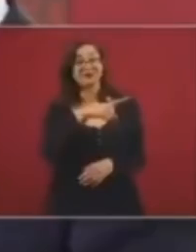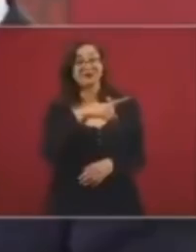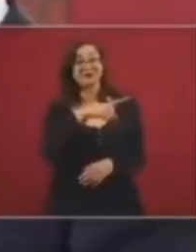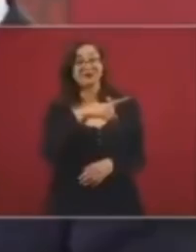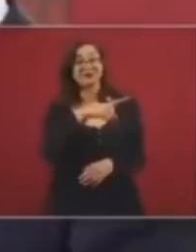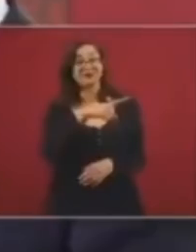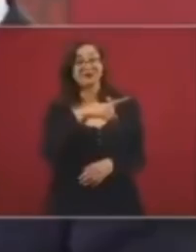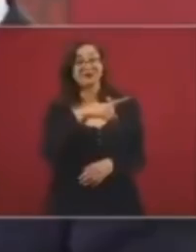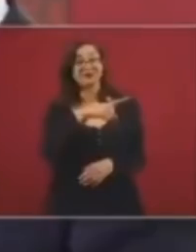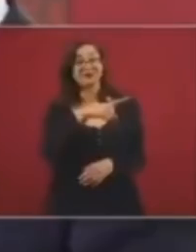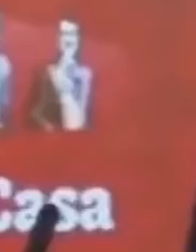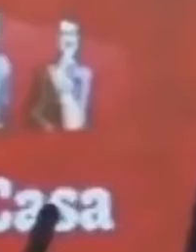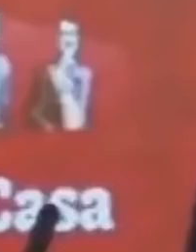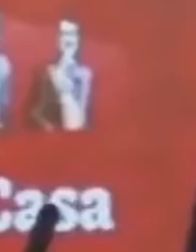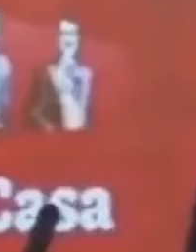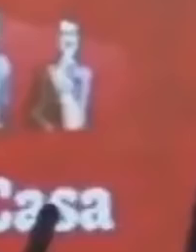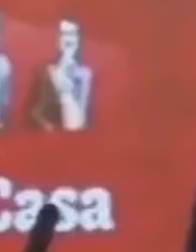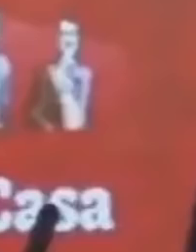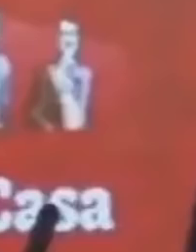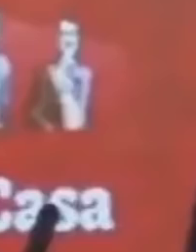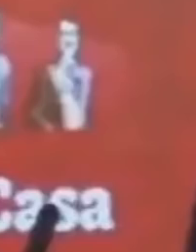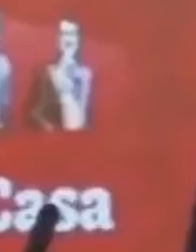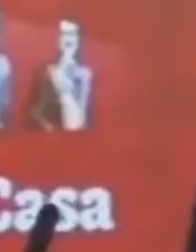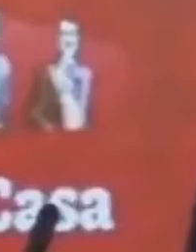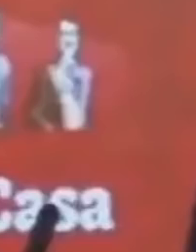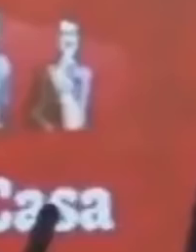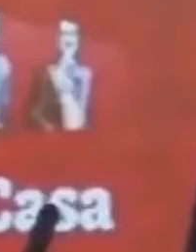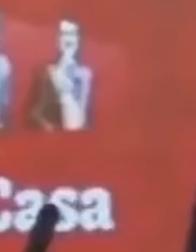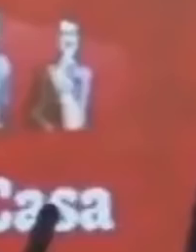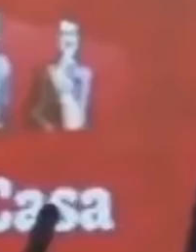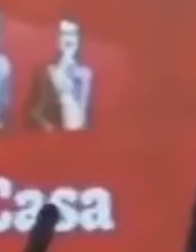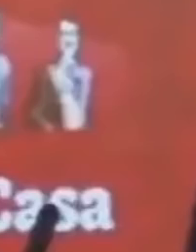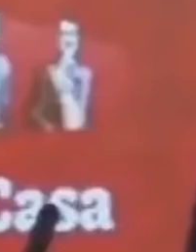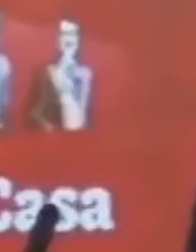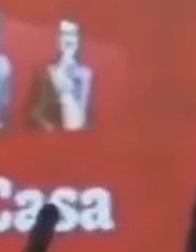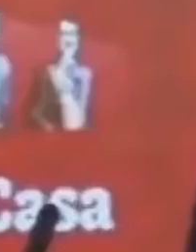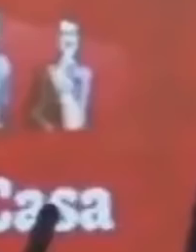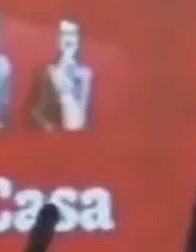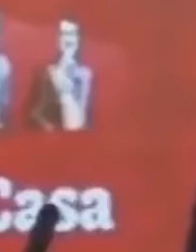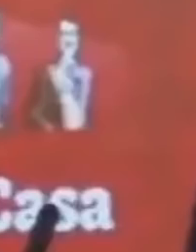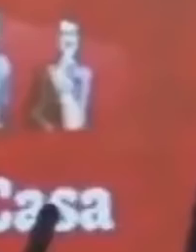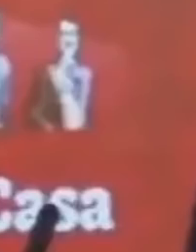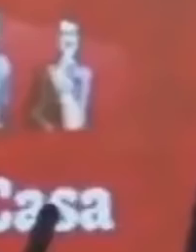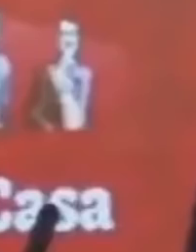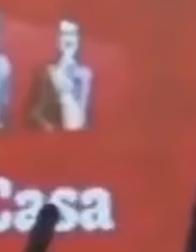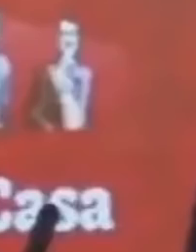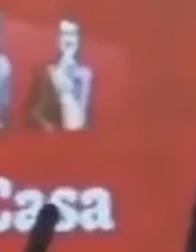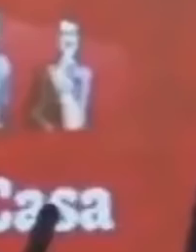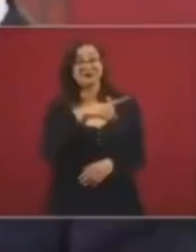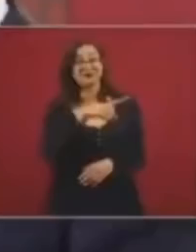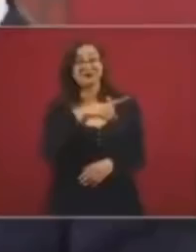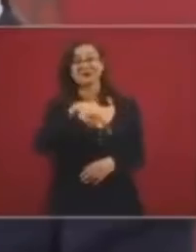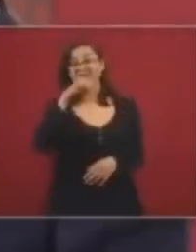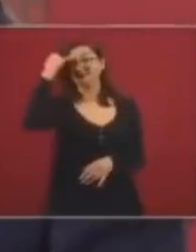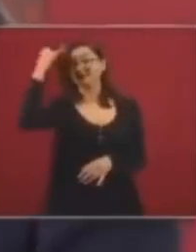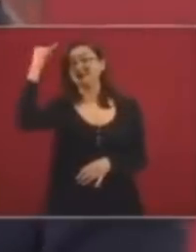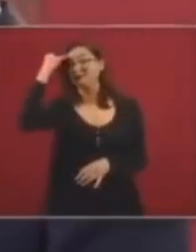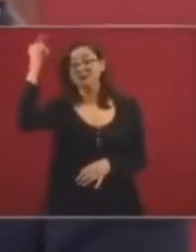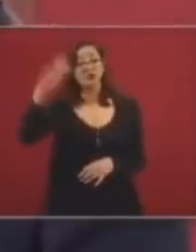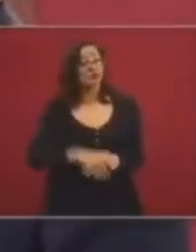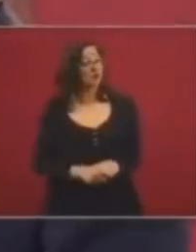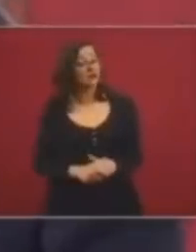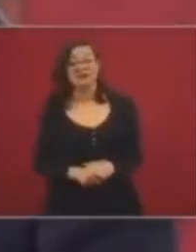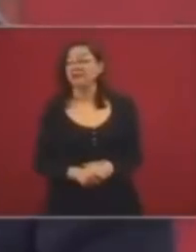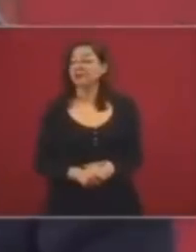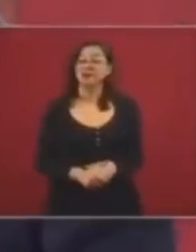obligadas a mantener a esas mascoticas, esas mascotas. ¿Por qué? Pues mira, porque sí, porque el presidente así lo ha decidido. No